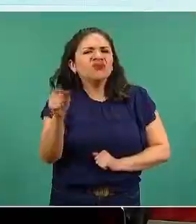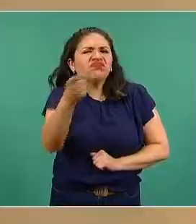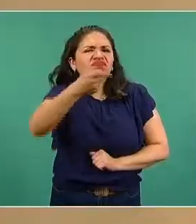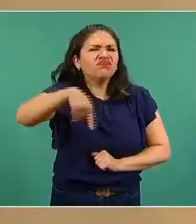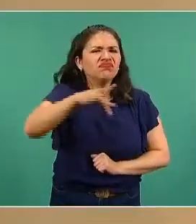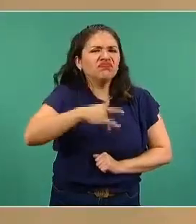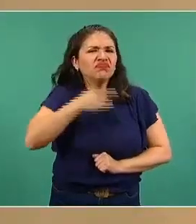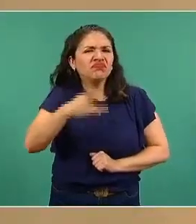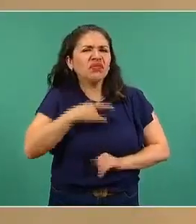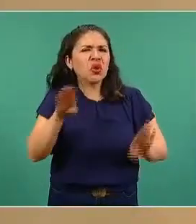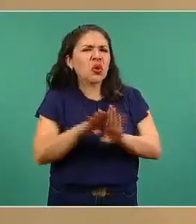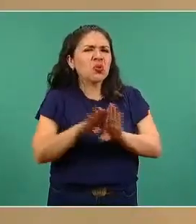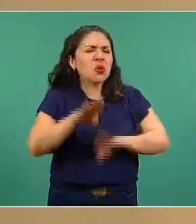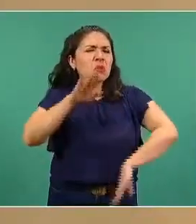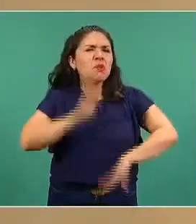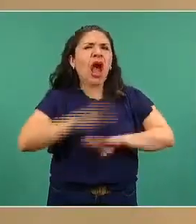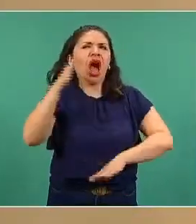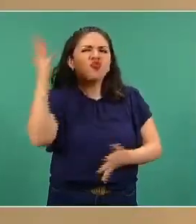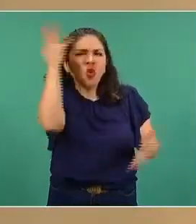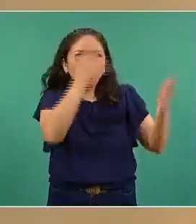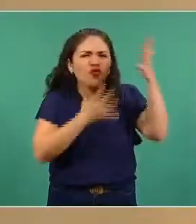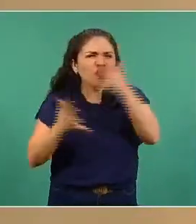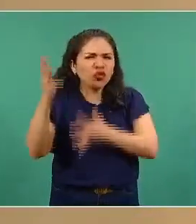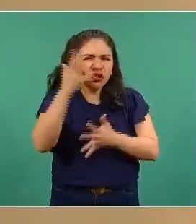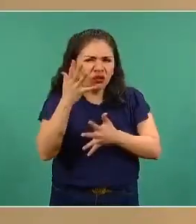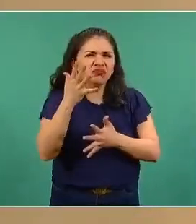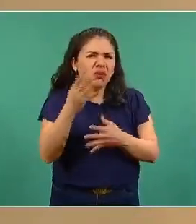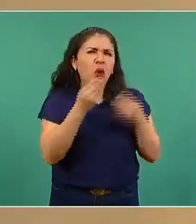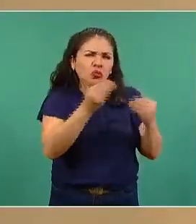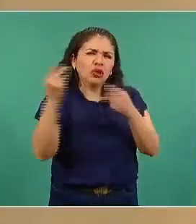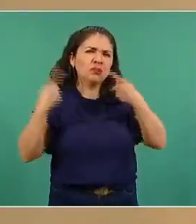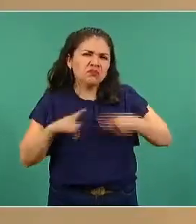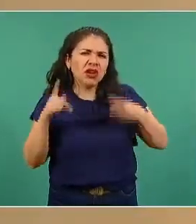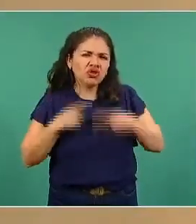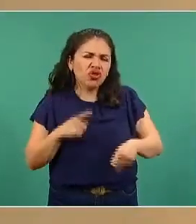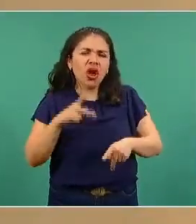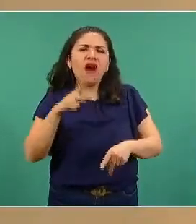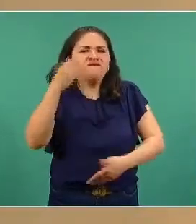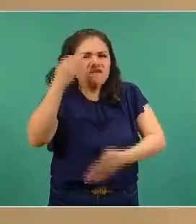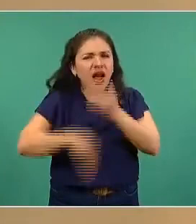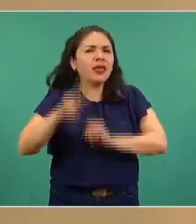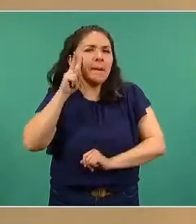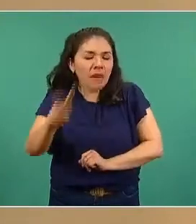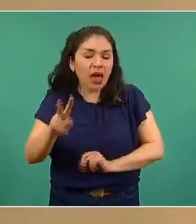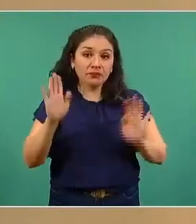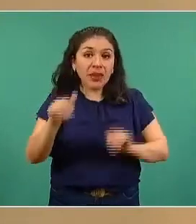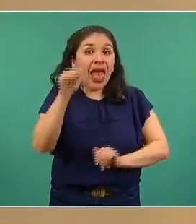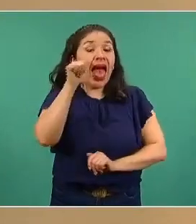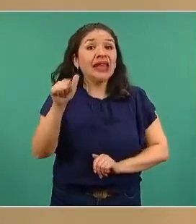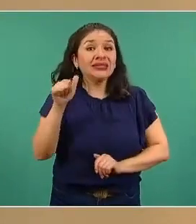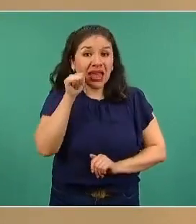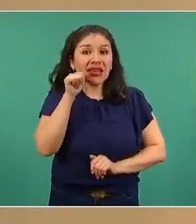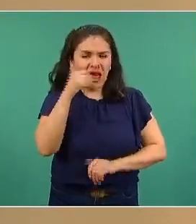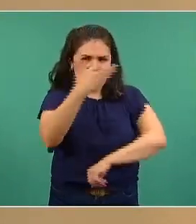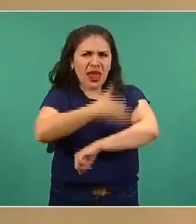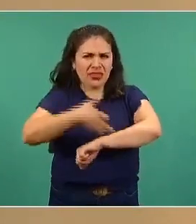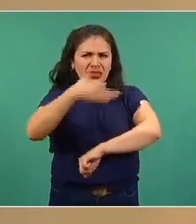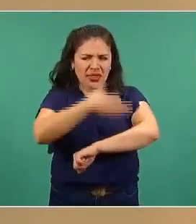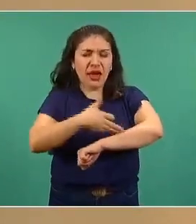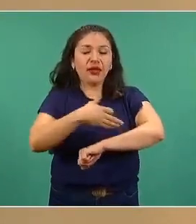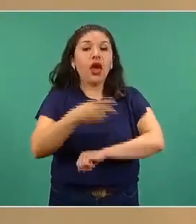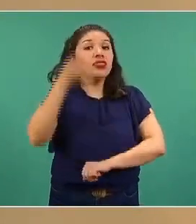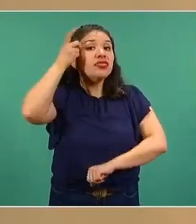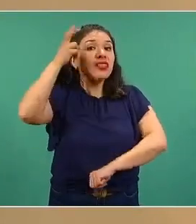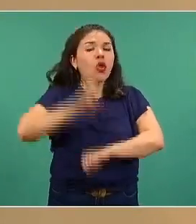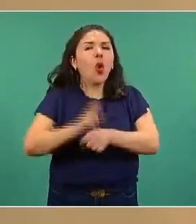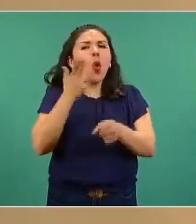a mayor confusión por parte de algunas personas que no se enteraron. Ayer, en horas de la tarde, el